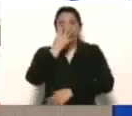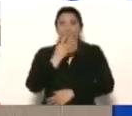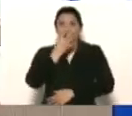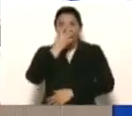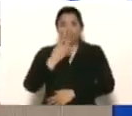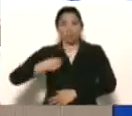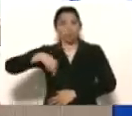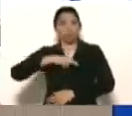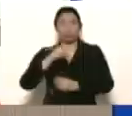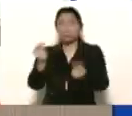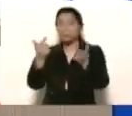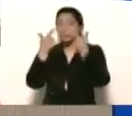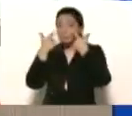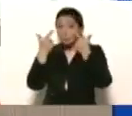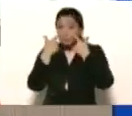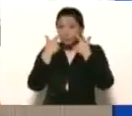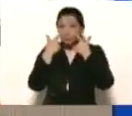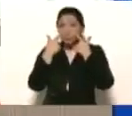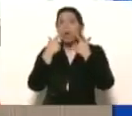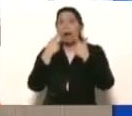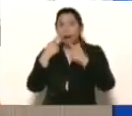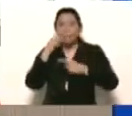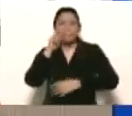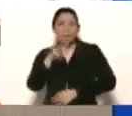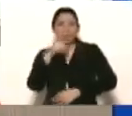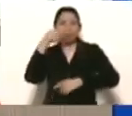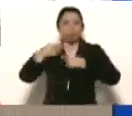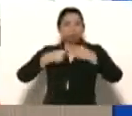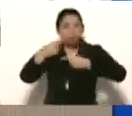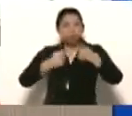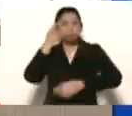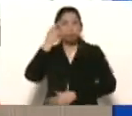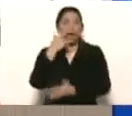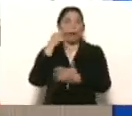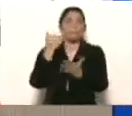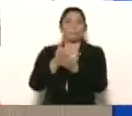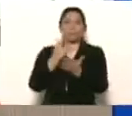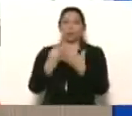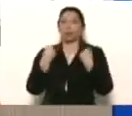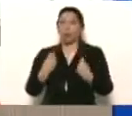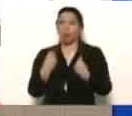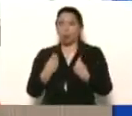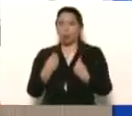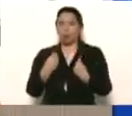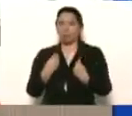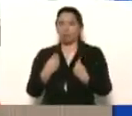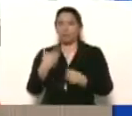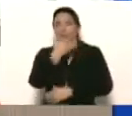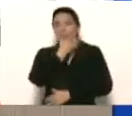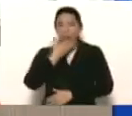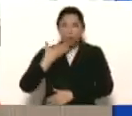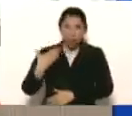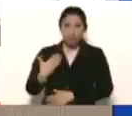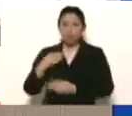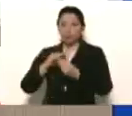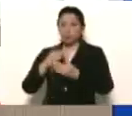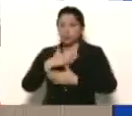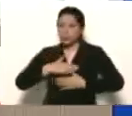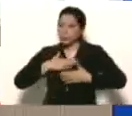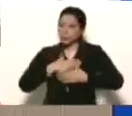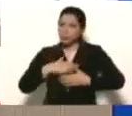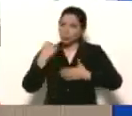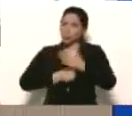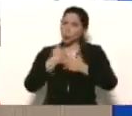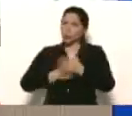estamos bien pendientes haciendo seguimiento diario de ese el caso y hacemos votos por la mejoría de estos compatriotas que luchan por su